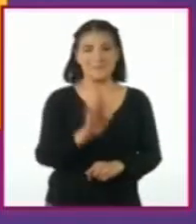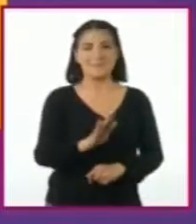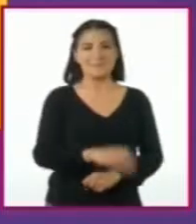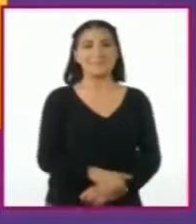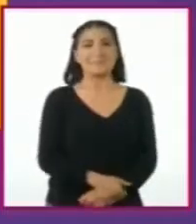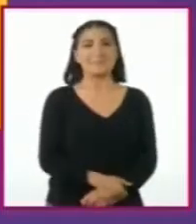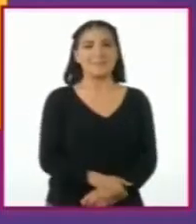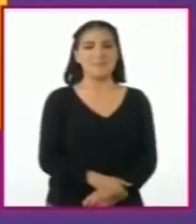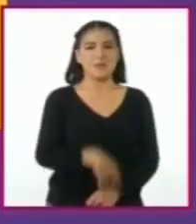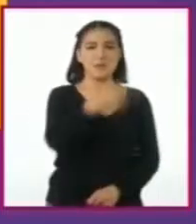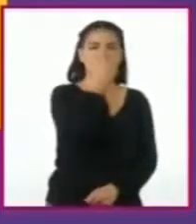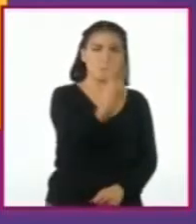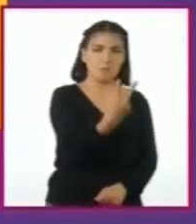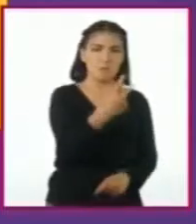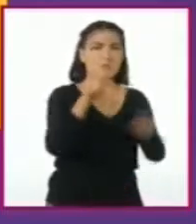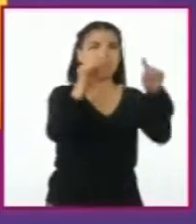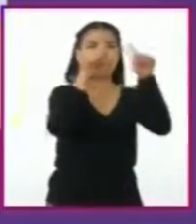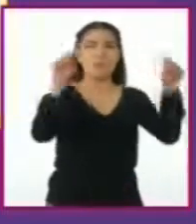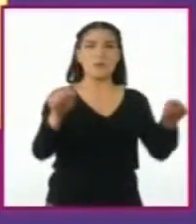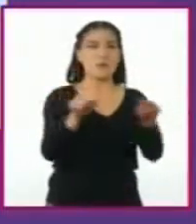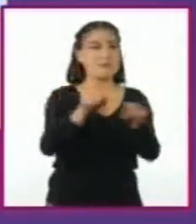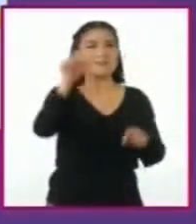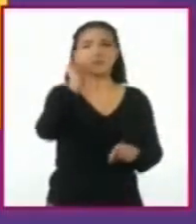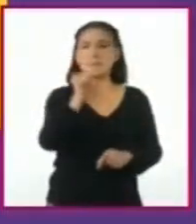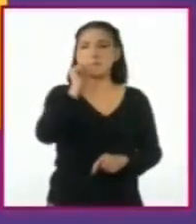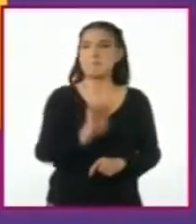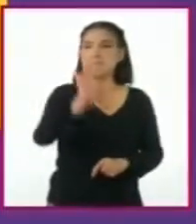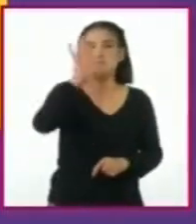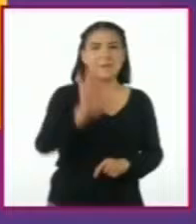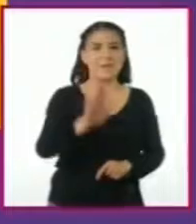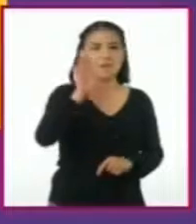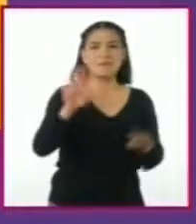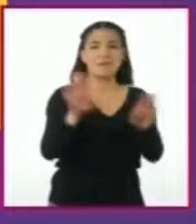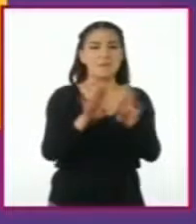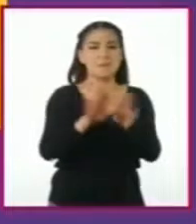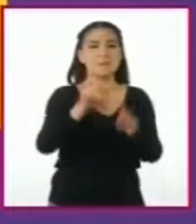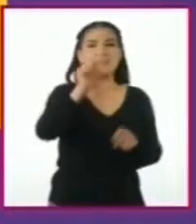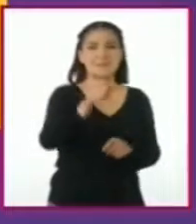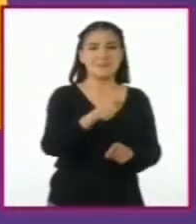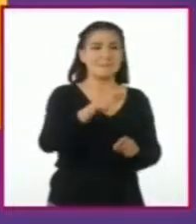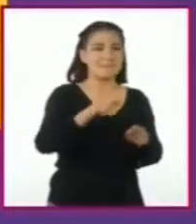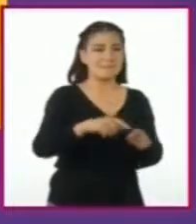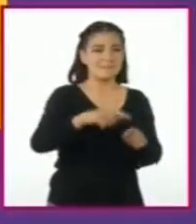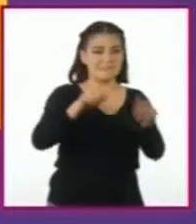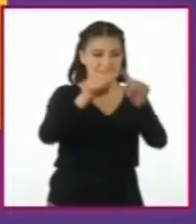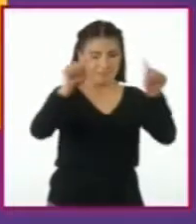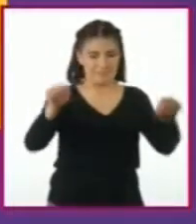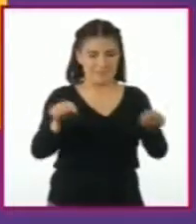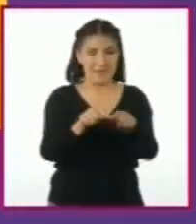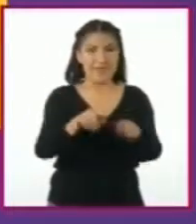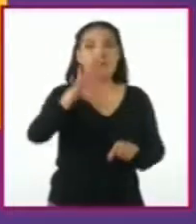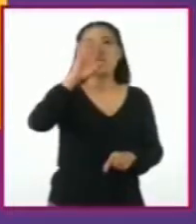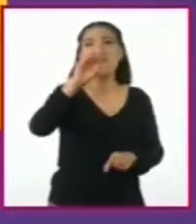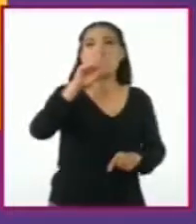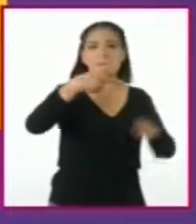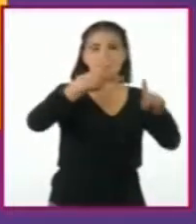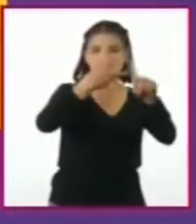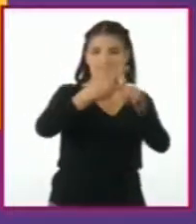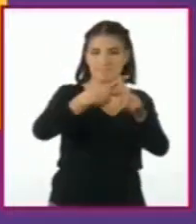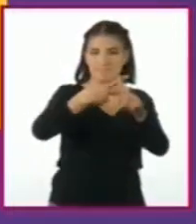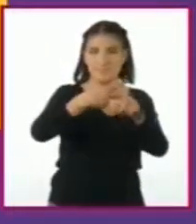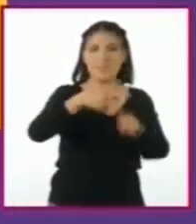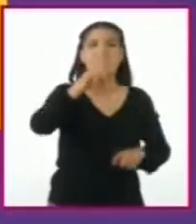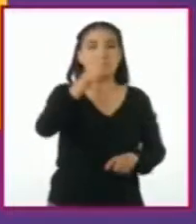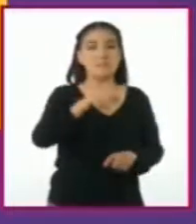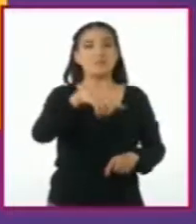Dos cuadrados siempre son semejantes en virtud de que todos sus ángulos miden 90 grados y todos